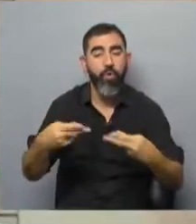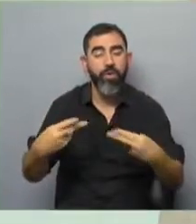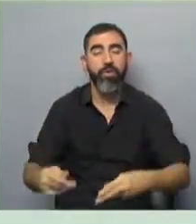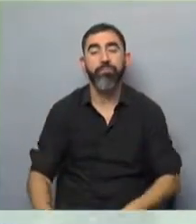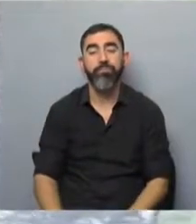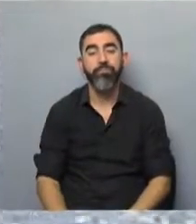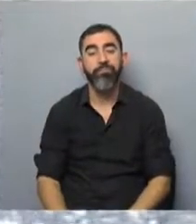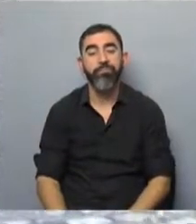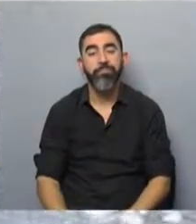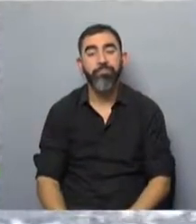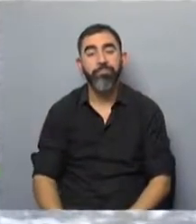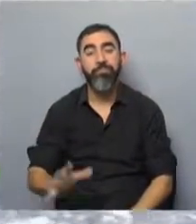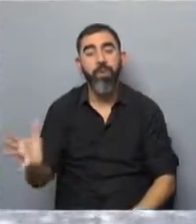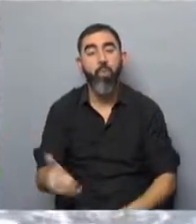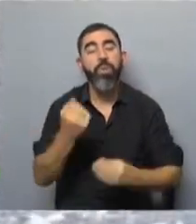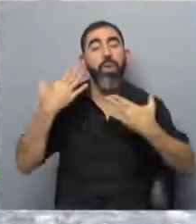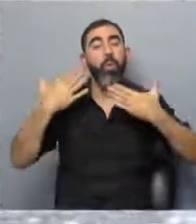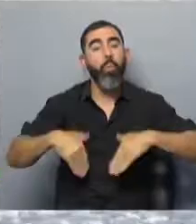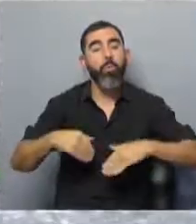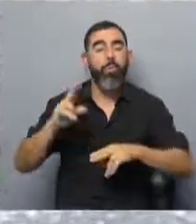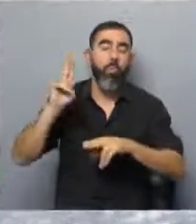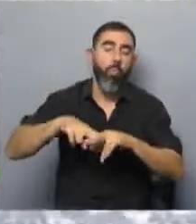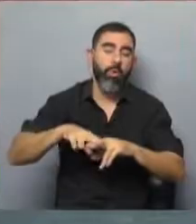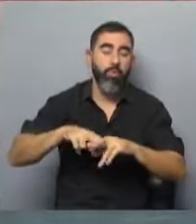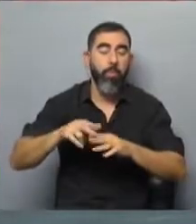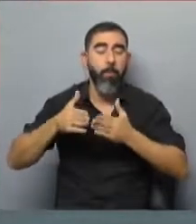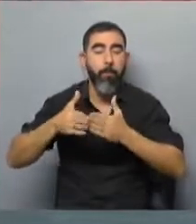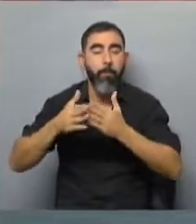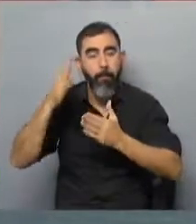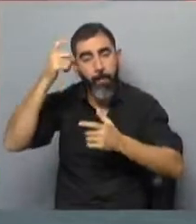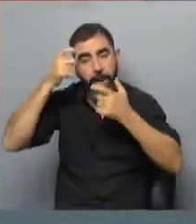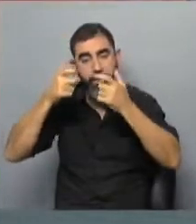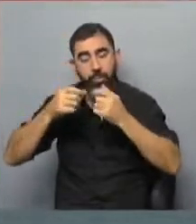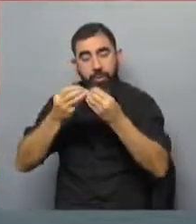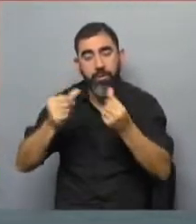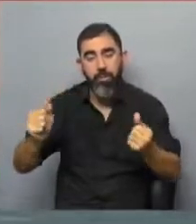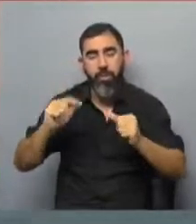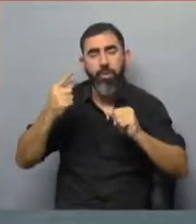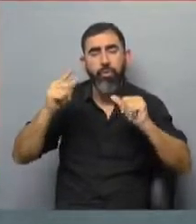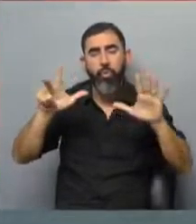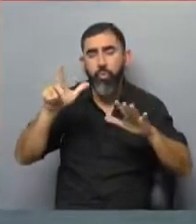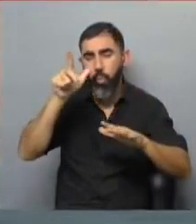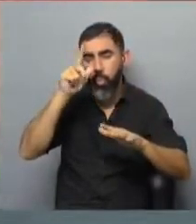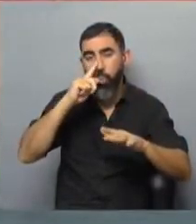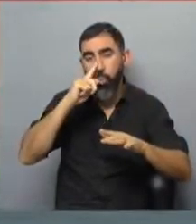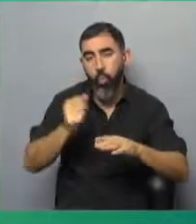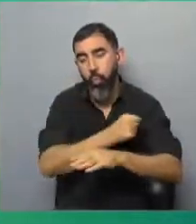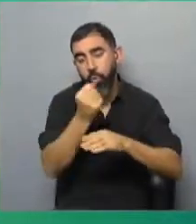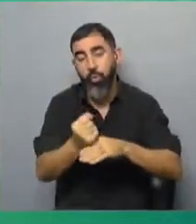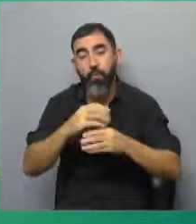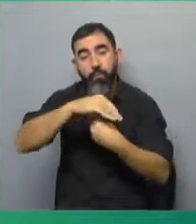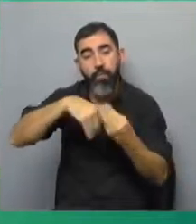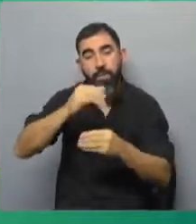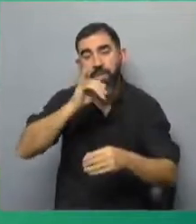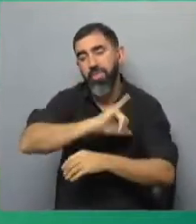futbolistas. Apareció el cuerpo sin vida del marinero desaparecido desde el 18 de junio. Su familia